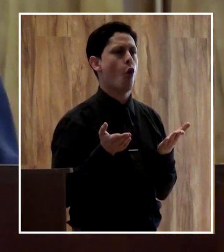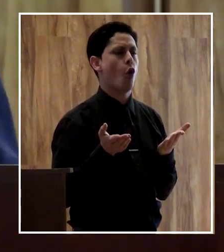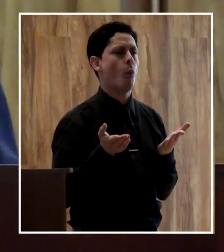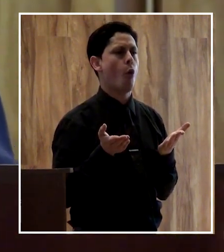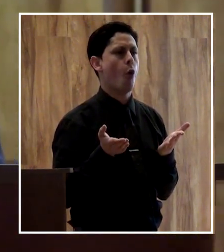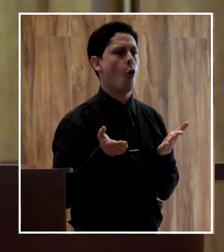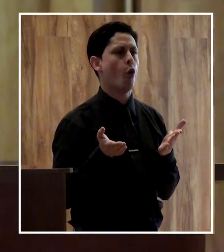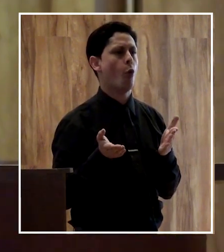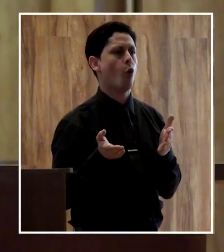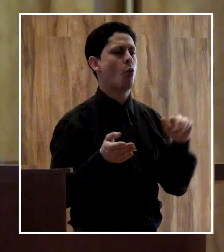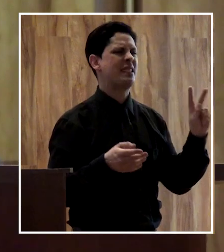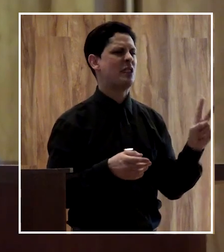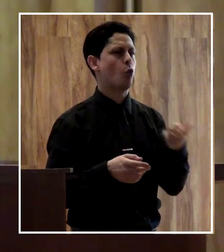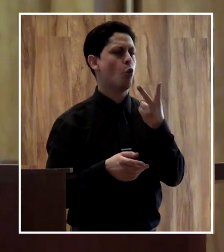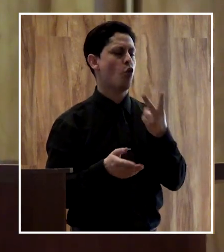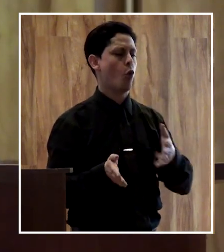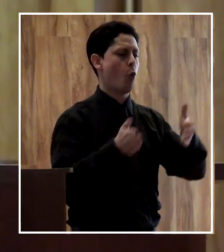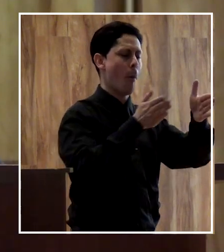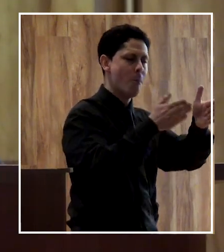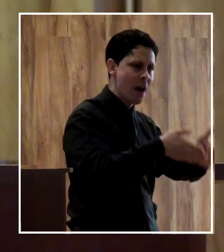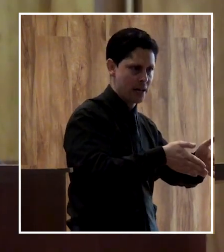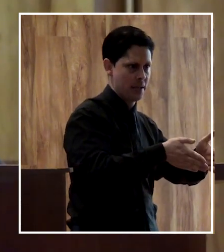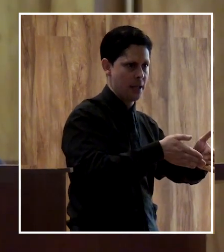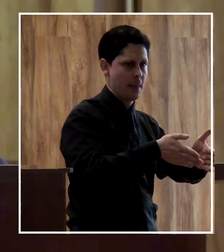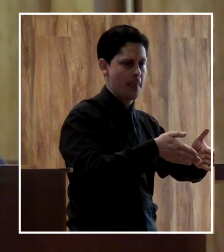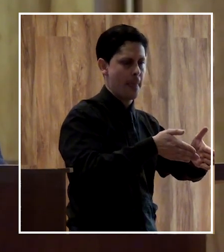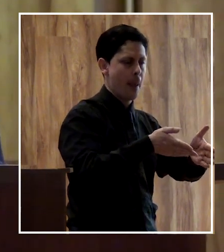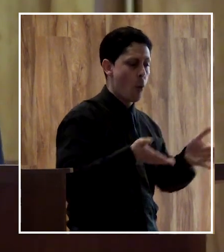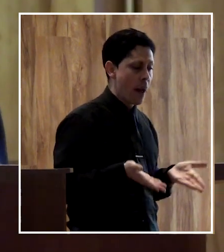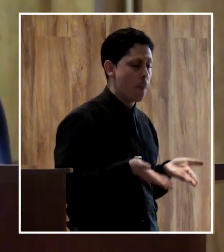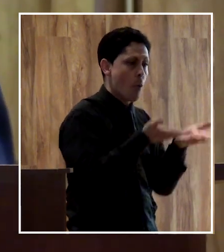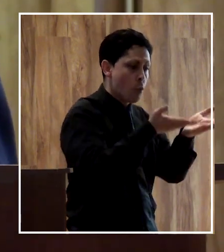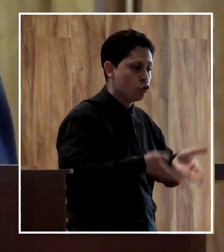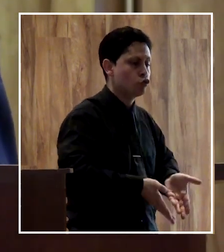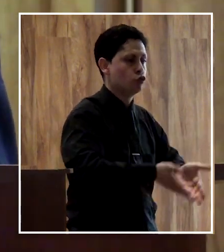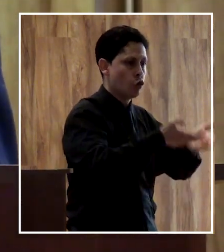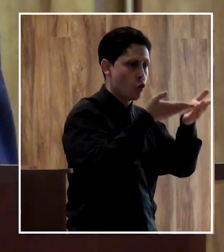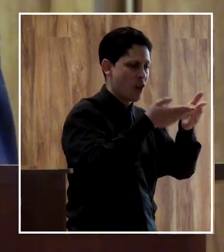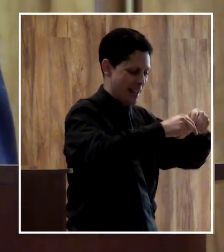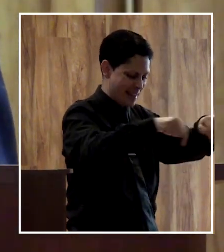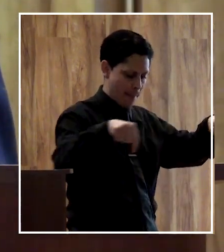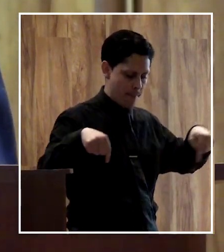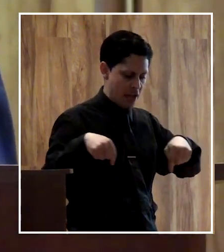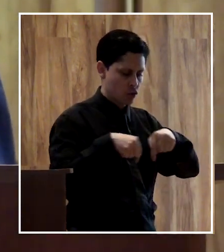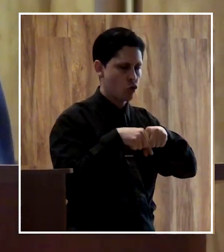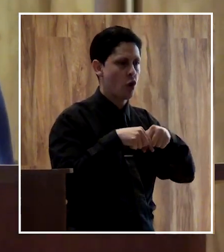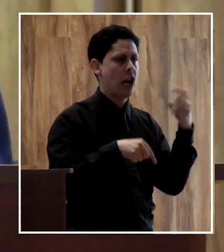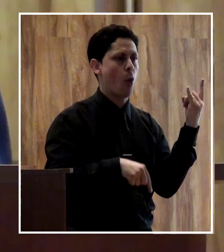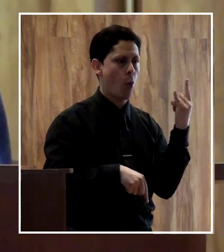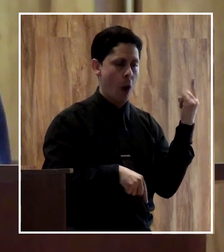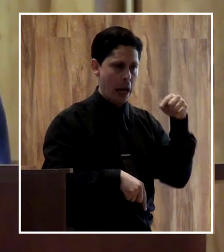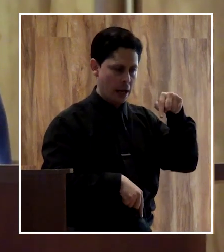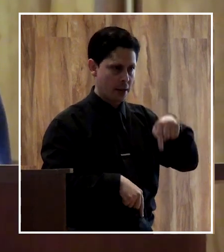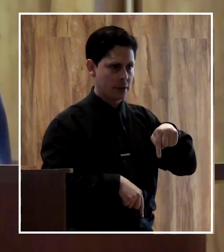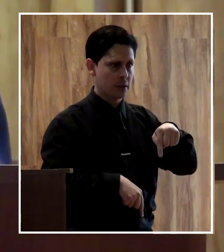como parte de la segunda promoción que ocupó este espacio